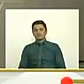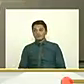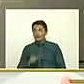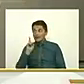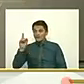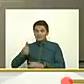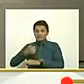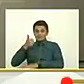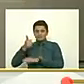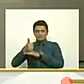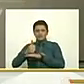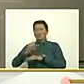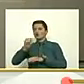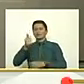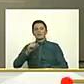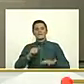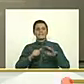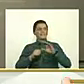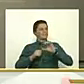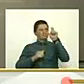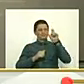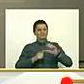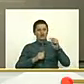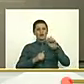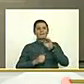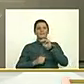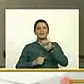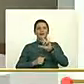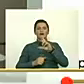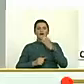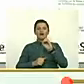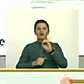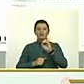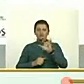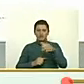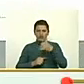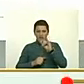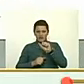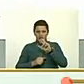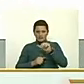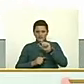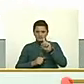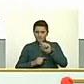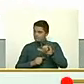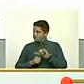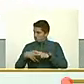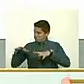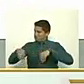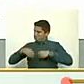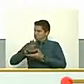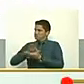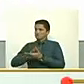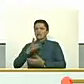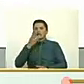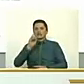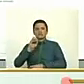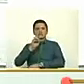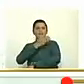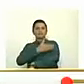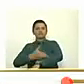El señor Marco Harasic le responde y le dice que acepta, que le paga 30 millones de